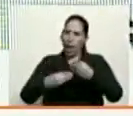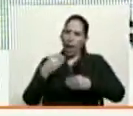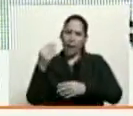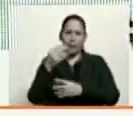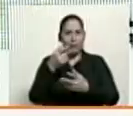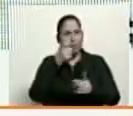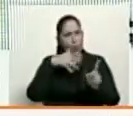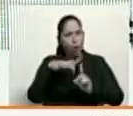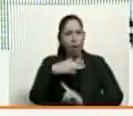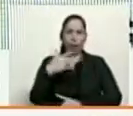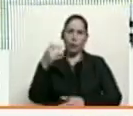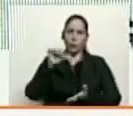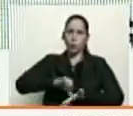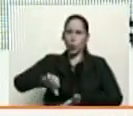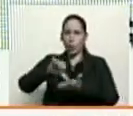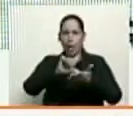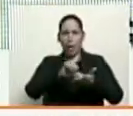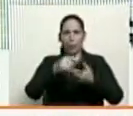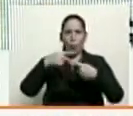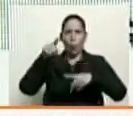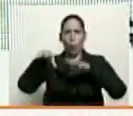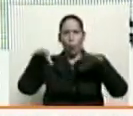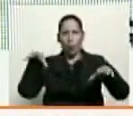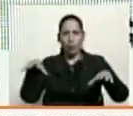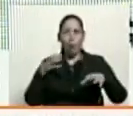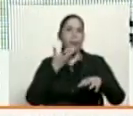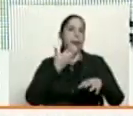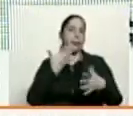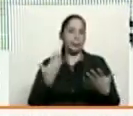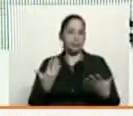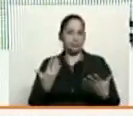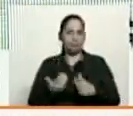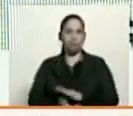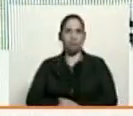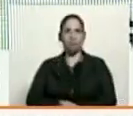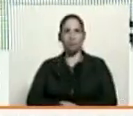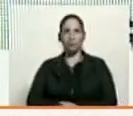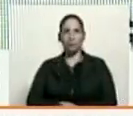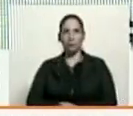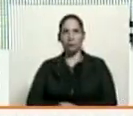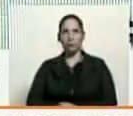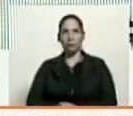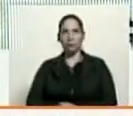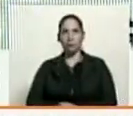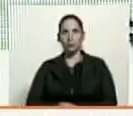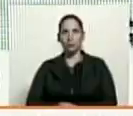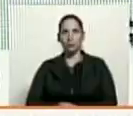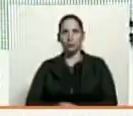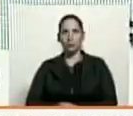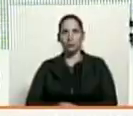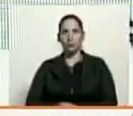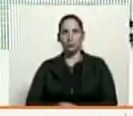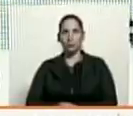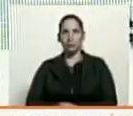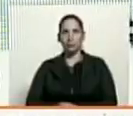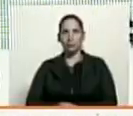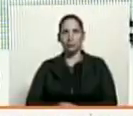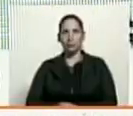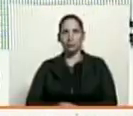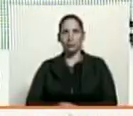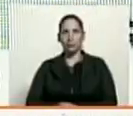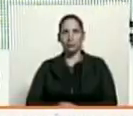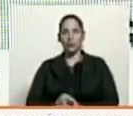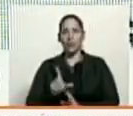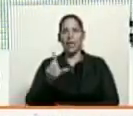en las ciudades del interior. Aquí, por ejemplo, esos que están allí, ahí tenemos, trajo León